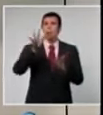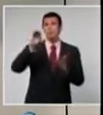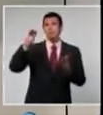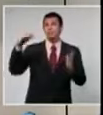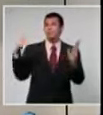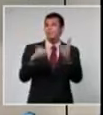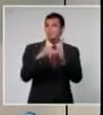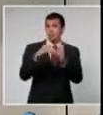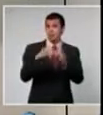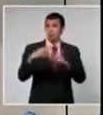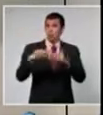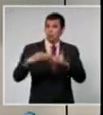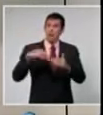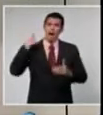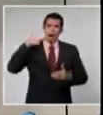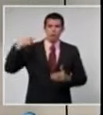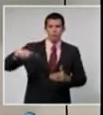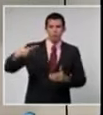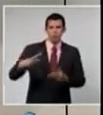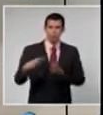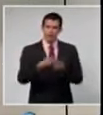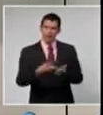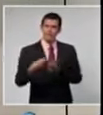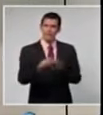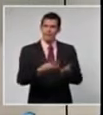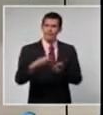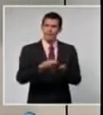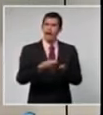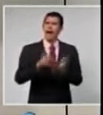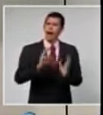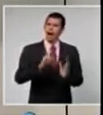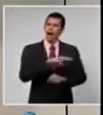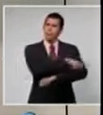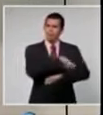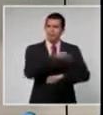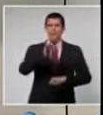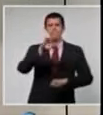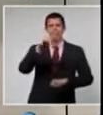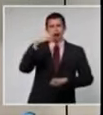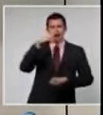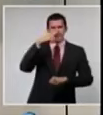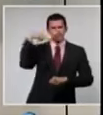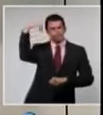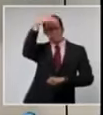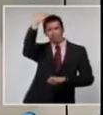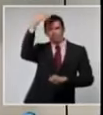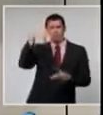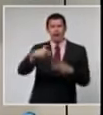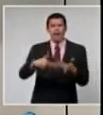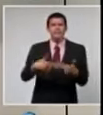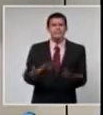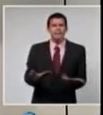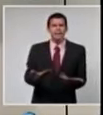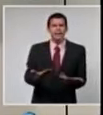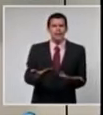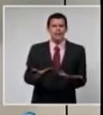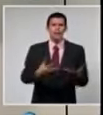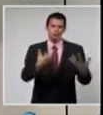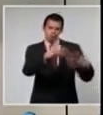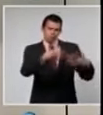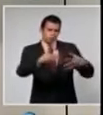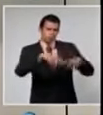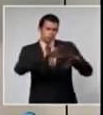Teherán garantizará un suministro estable de productos energéticos claves para la industria china. Por otro lado, la nación persa continúa mostrando su